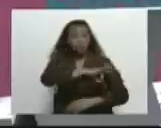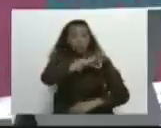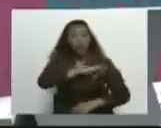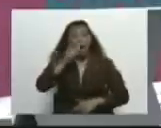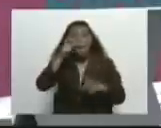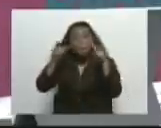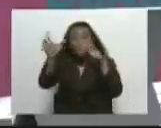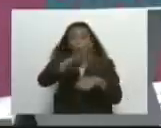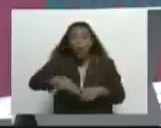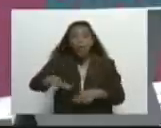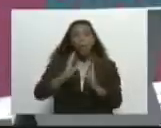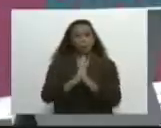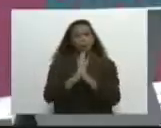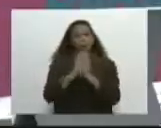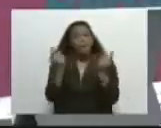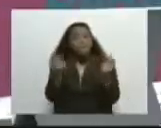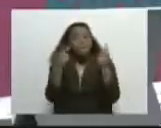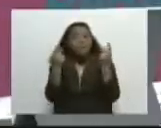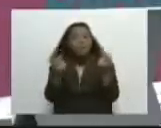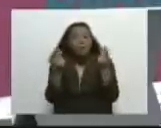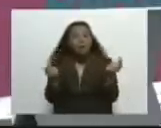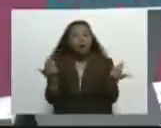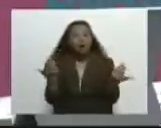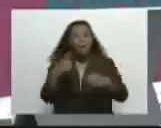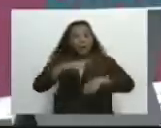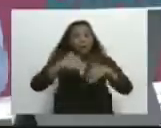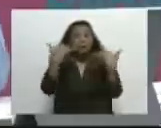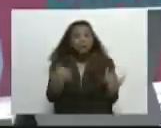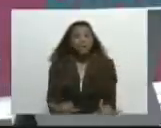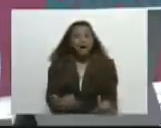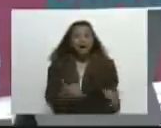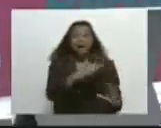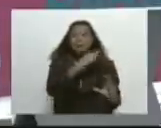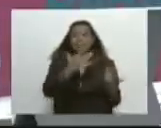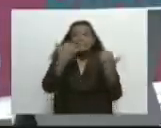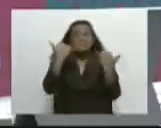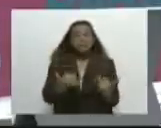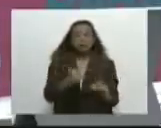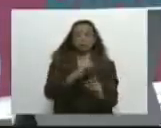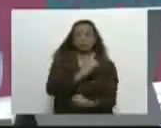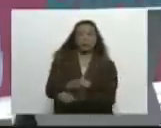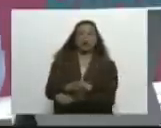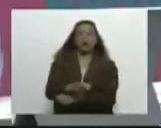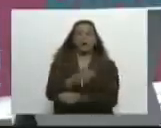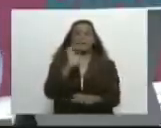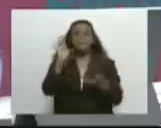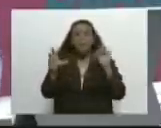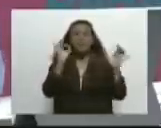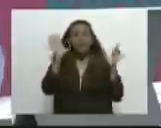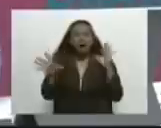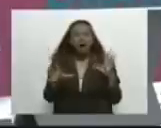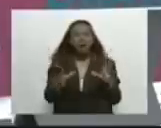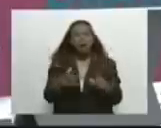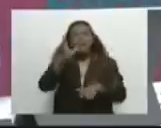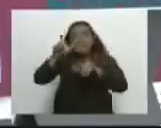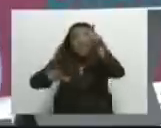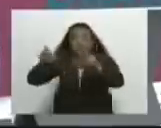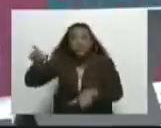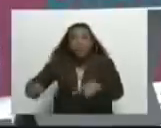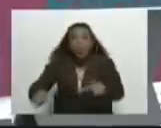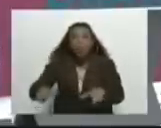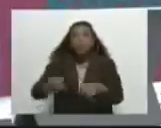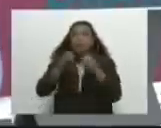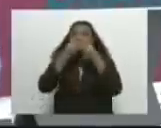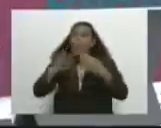hay que ponerse las pilas, porque en tiempo récord estamos consternados, la gente buena de Venezuela, la inmensa mayoría